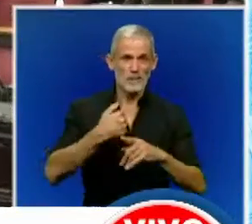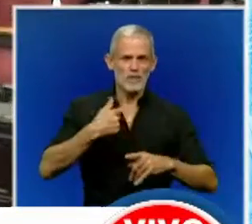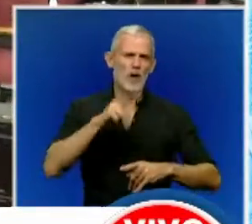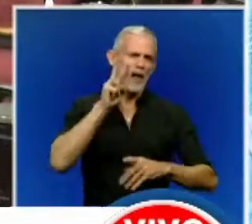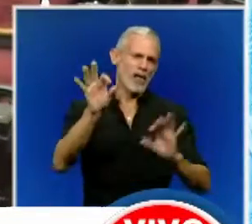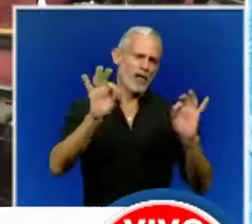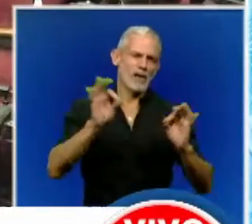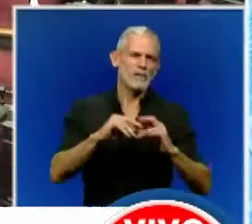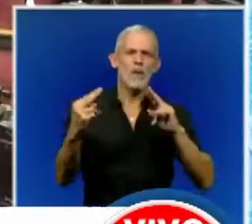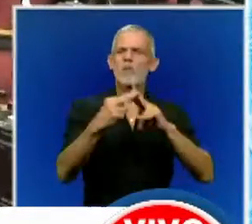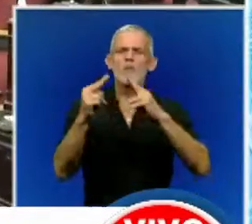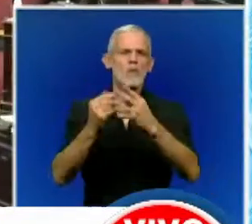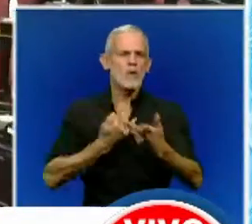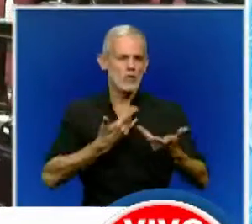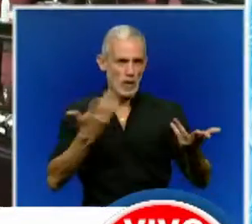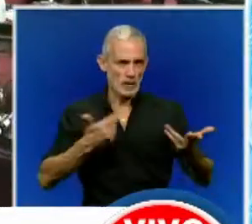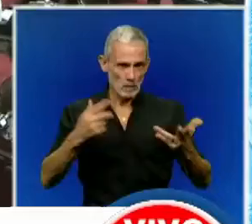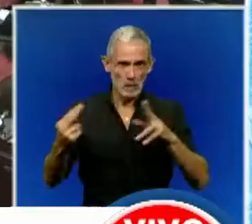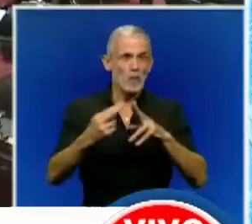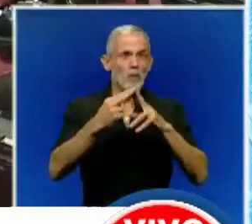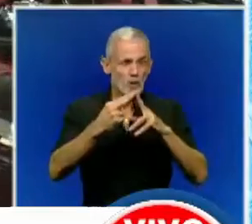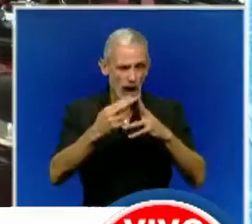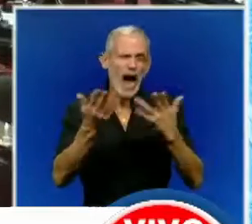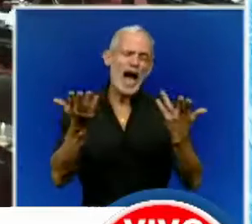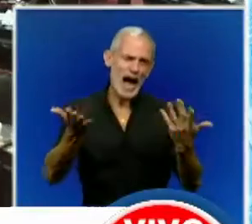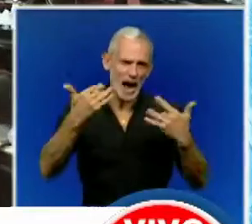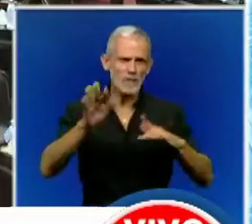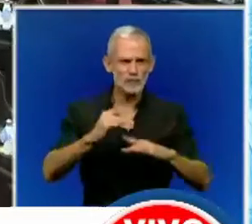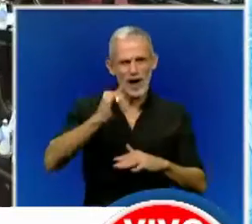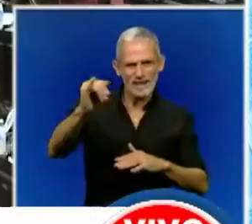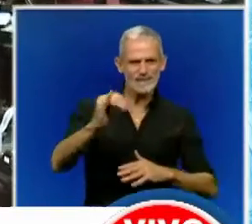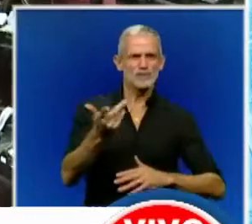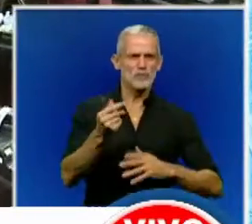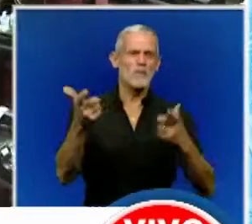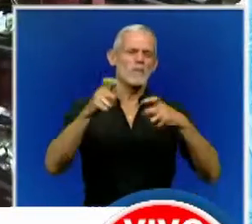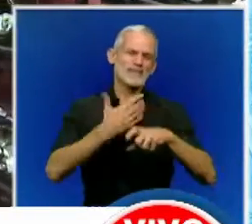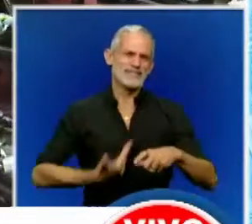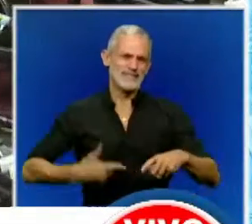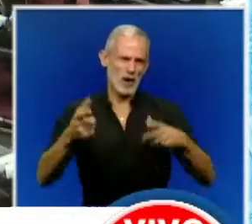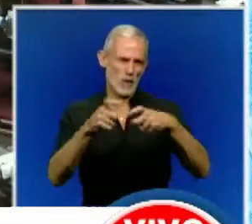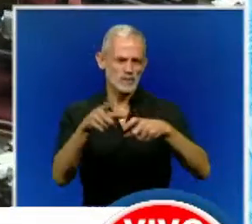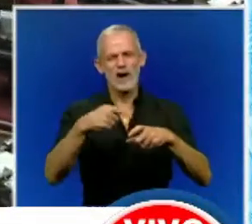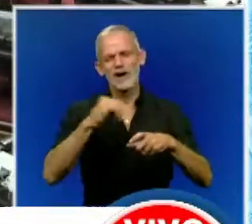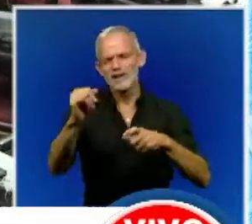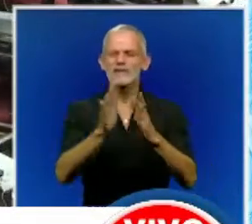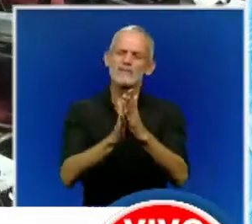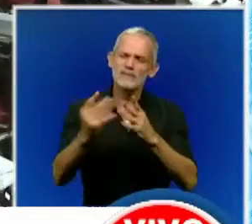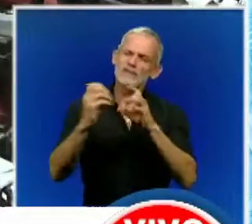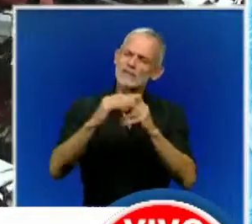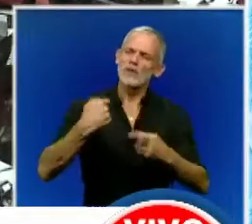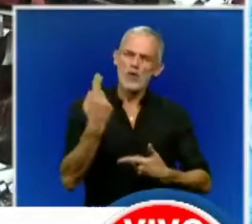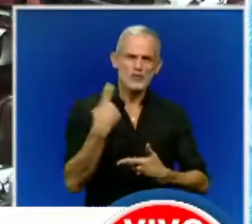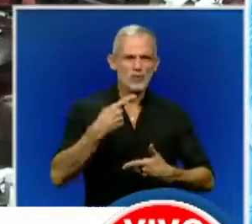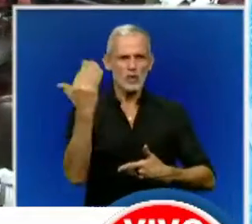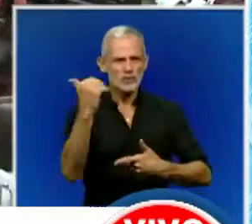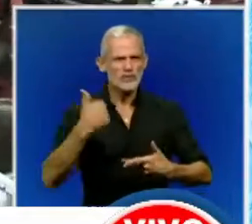porque no nos encontramos, porque si nos encontráramos, yo le diría al presidente de la comisión que debata con nosotros, que debata